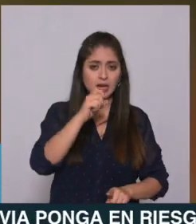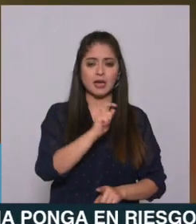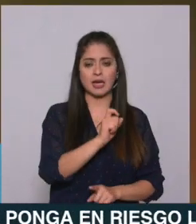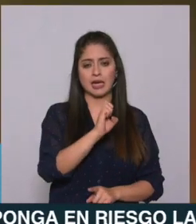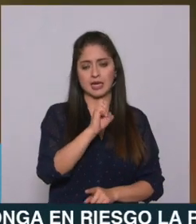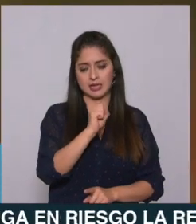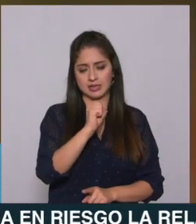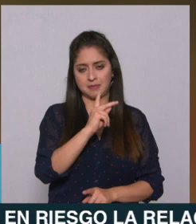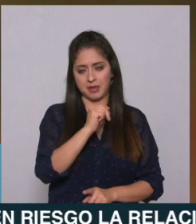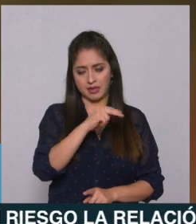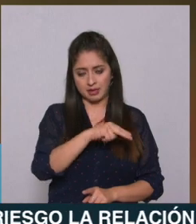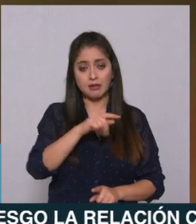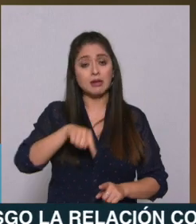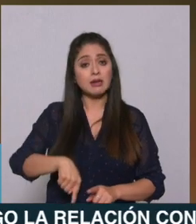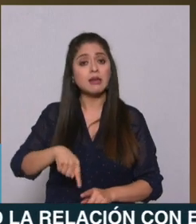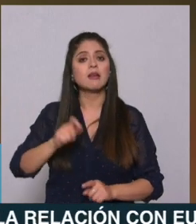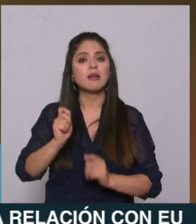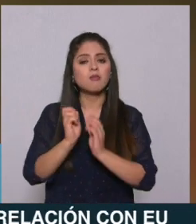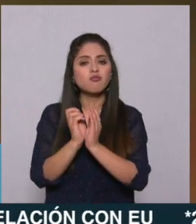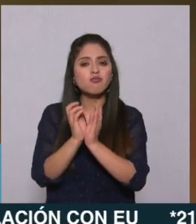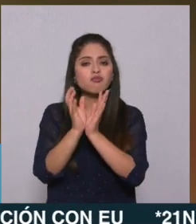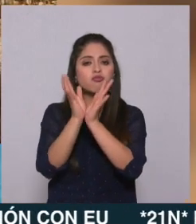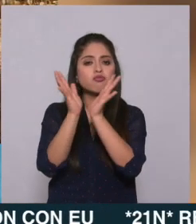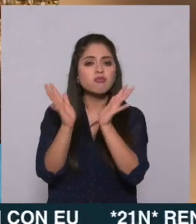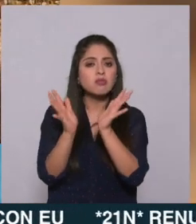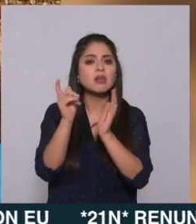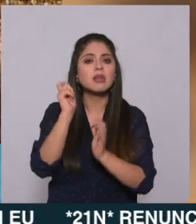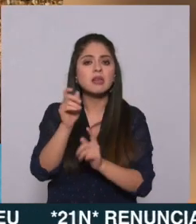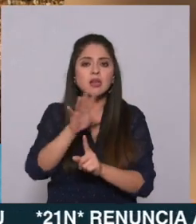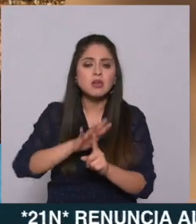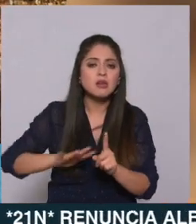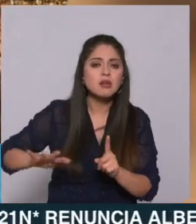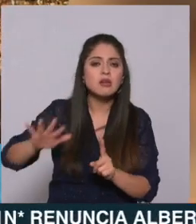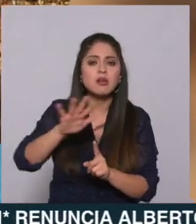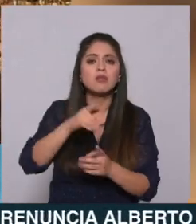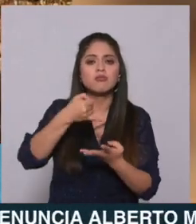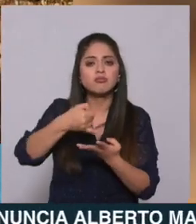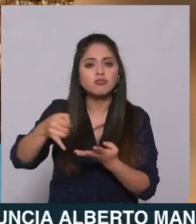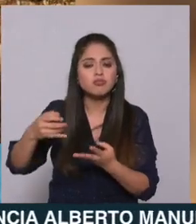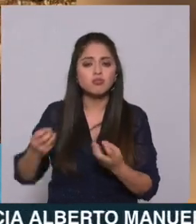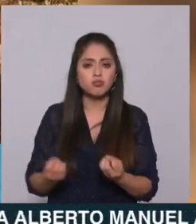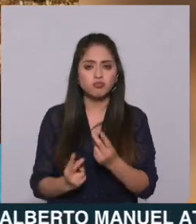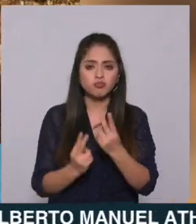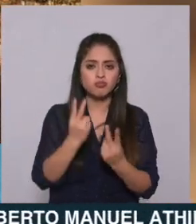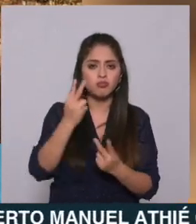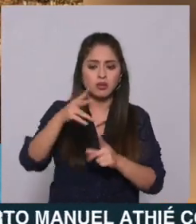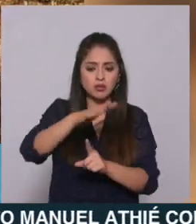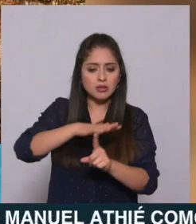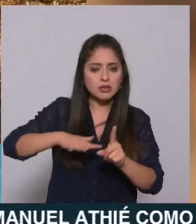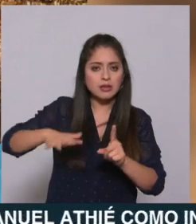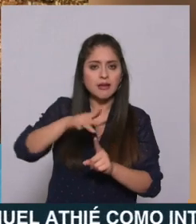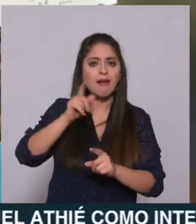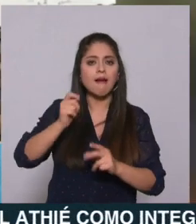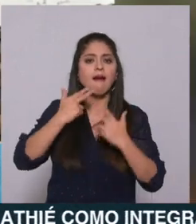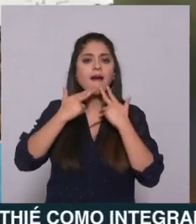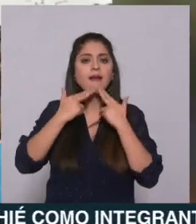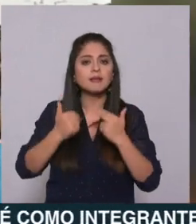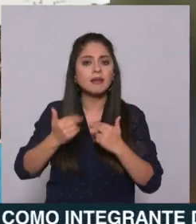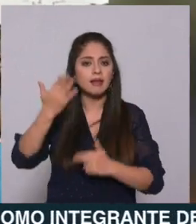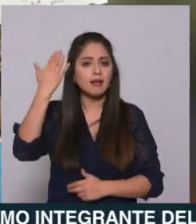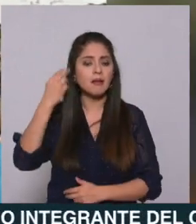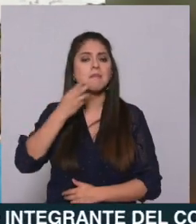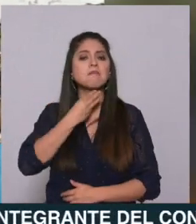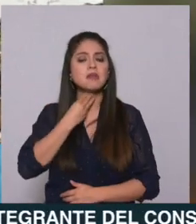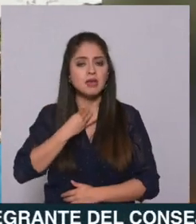pues nuestro maguey se produce de manera silvestre en lo que son los alrededores de las haciendas mezcaleras.